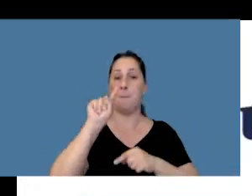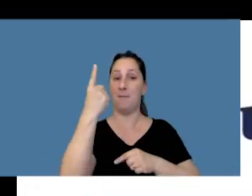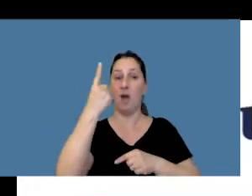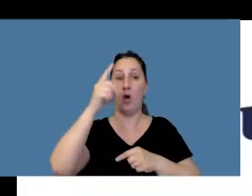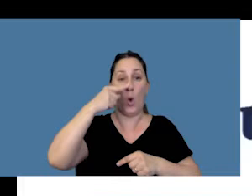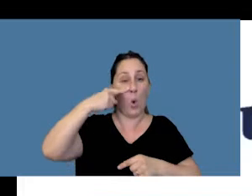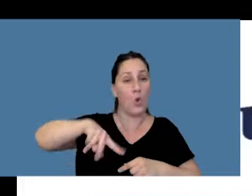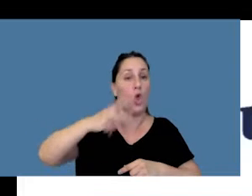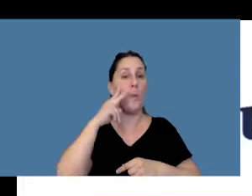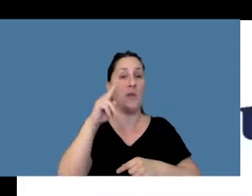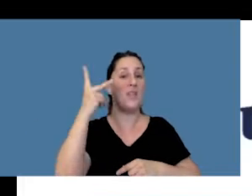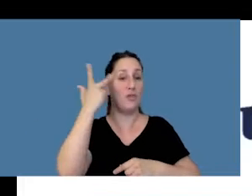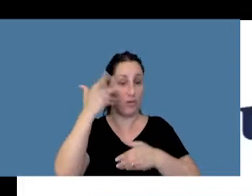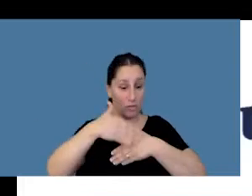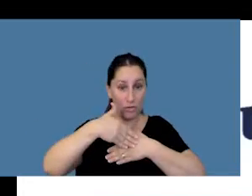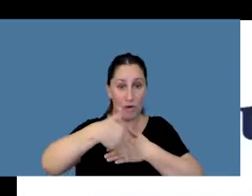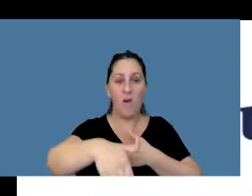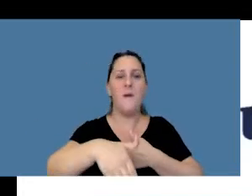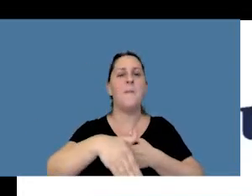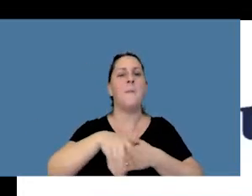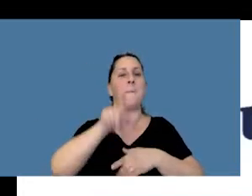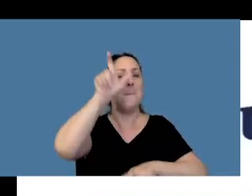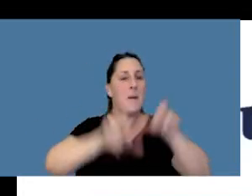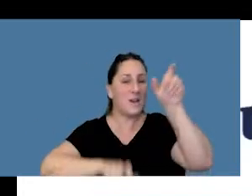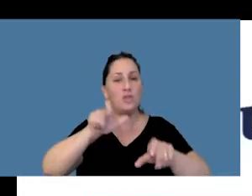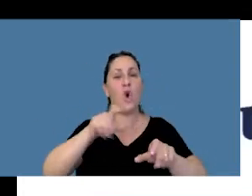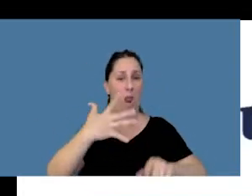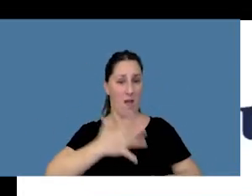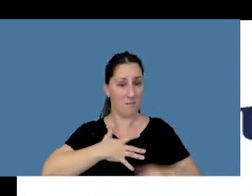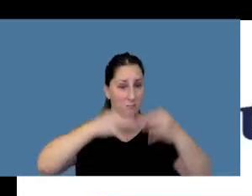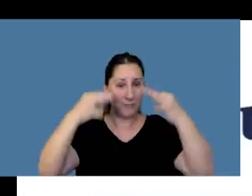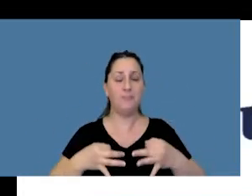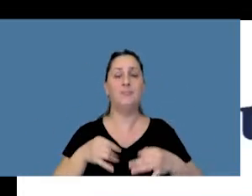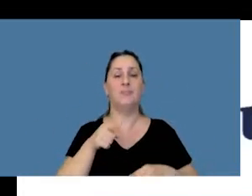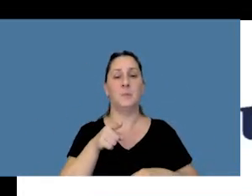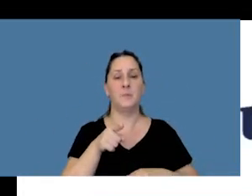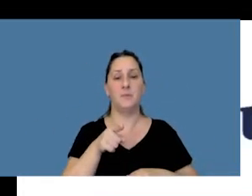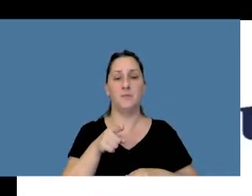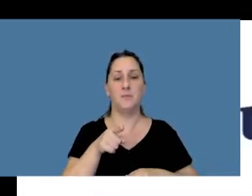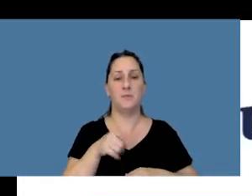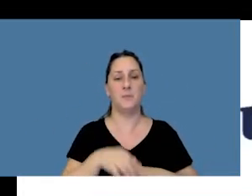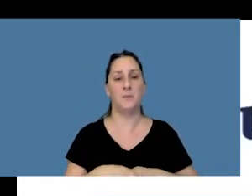junio de 2018, ninguna persona jurídica es